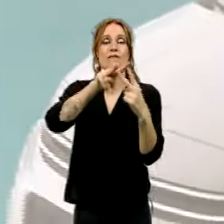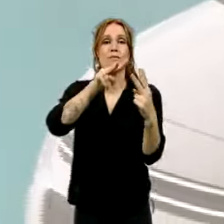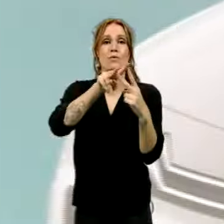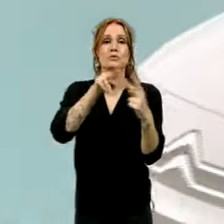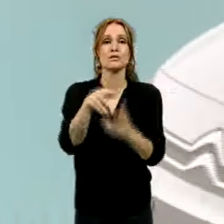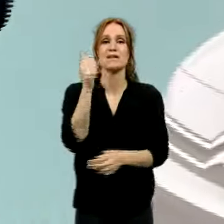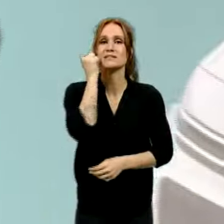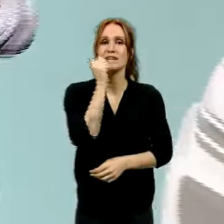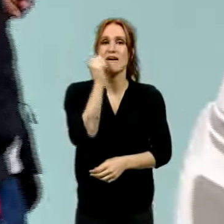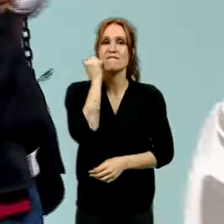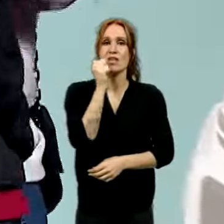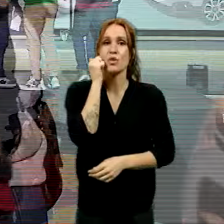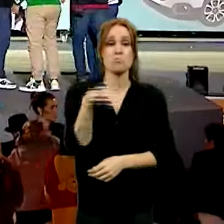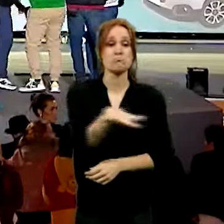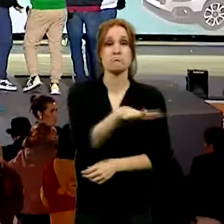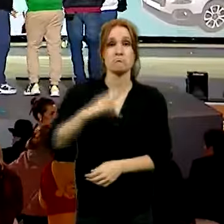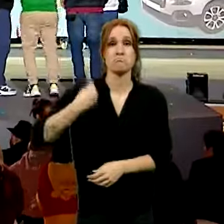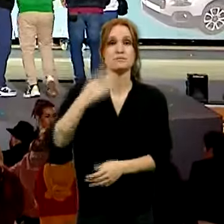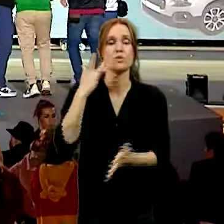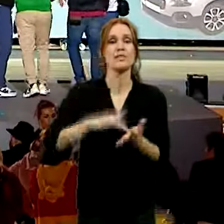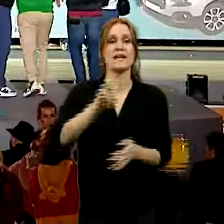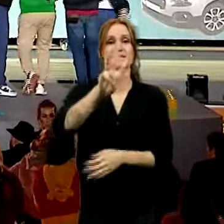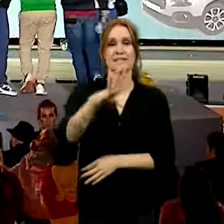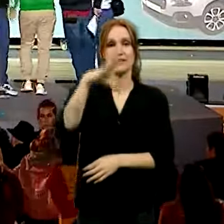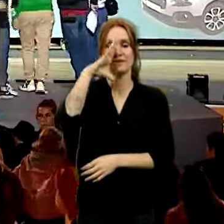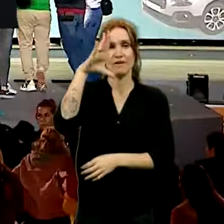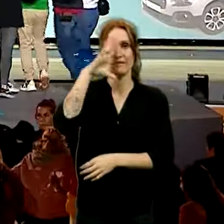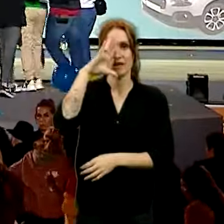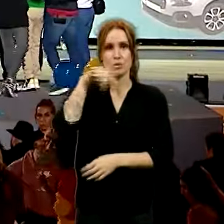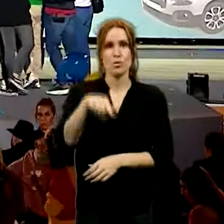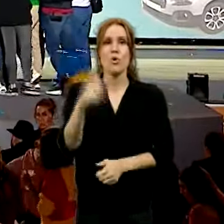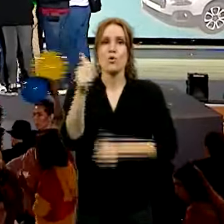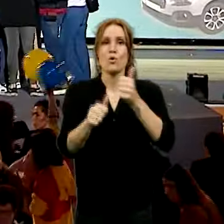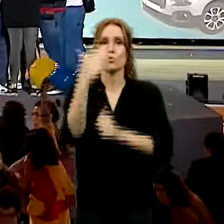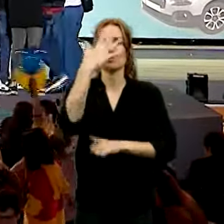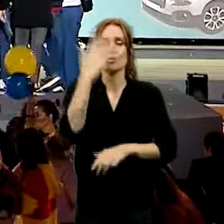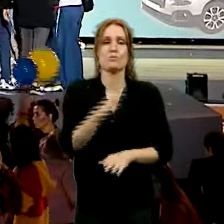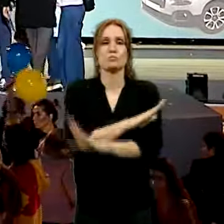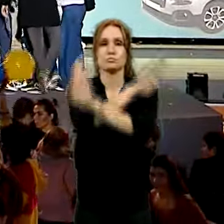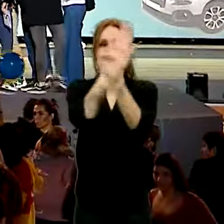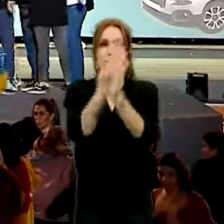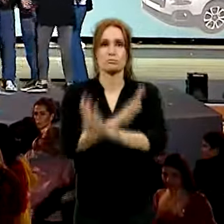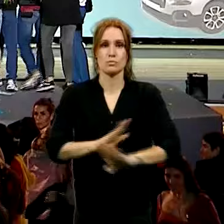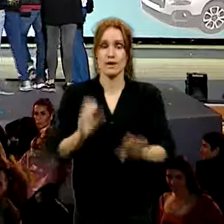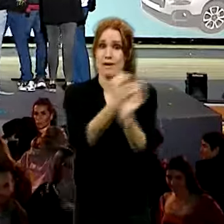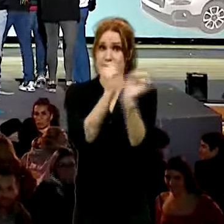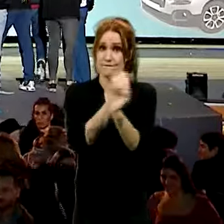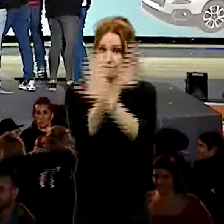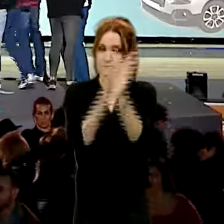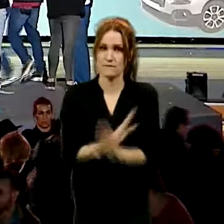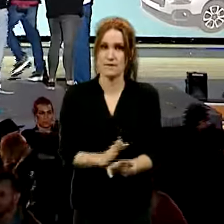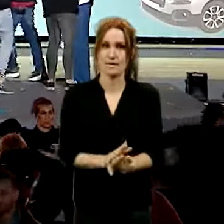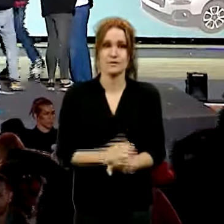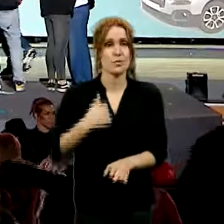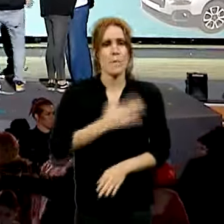próximo sábado, mismo 3 lugar. De febrero. 3 de febrero, final del concurso de murga. Ha sido un placer estar aquí en esta fase.